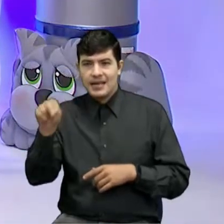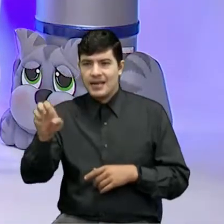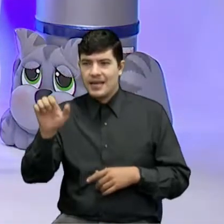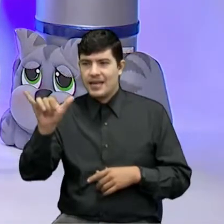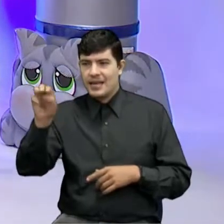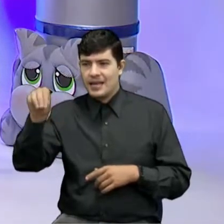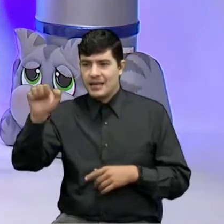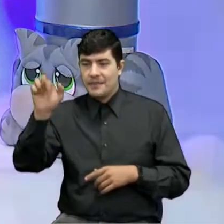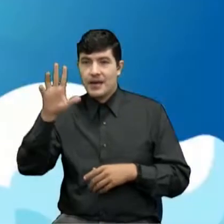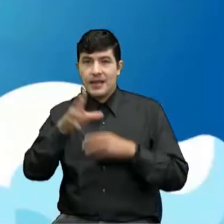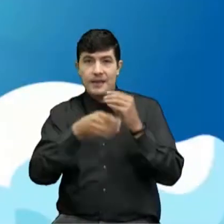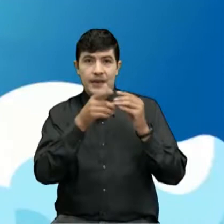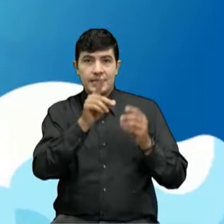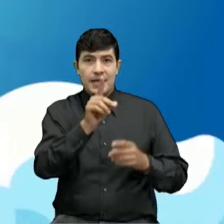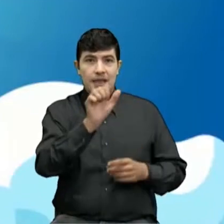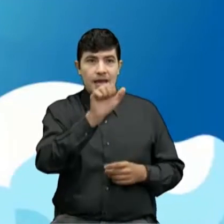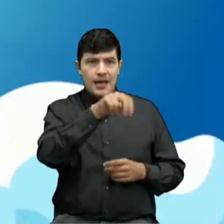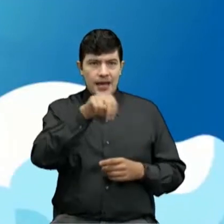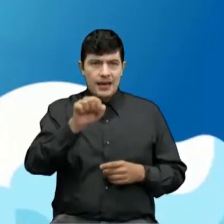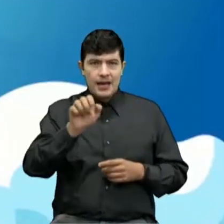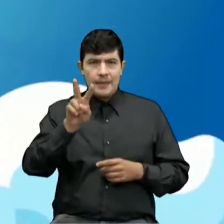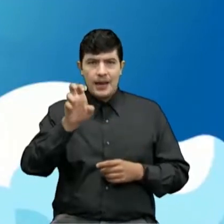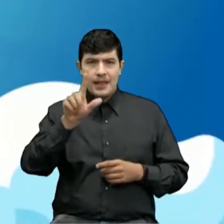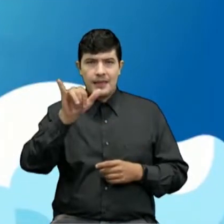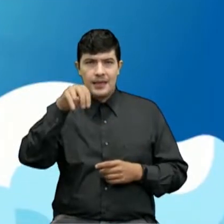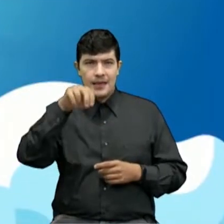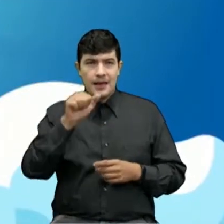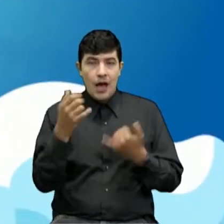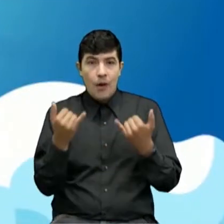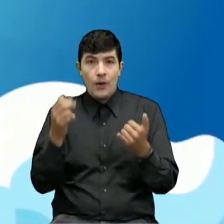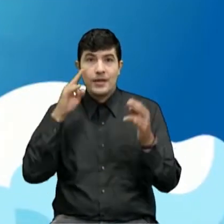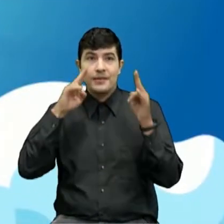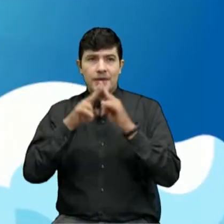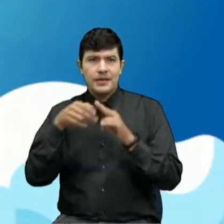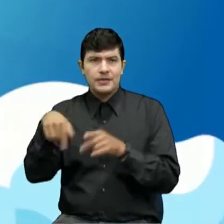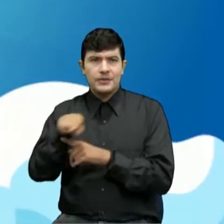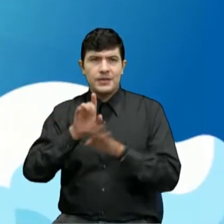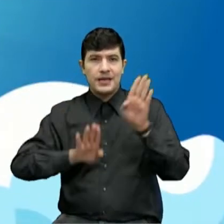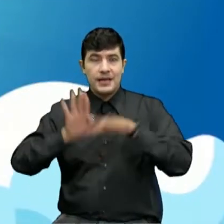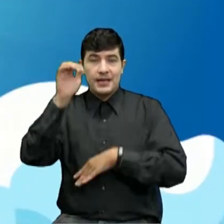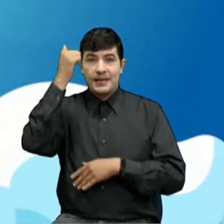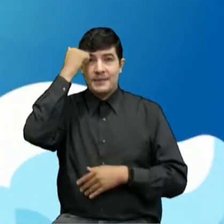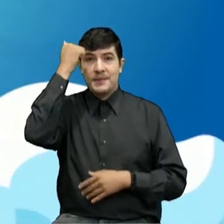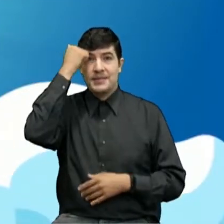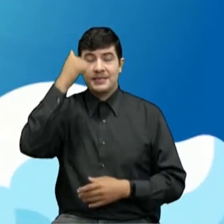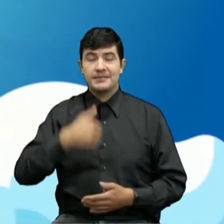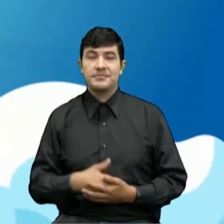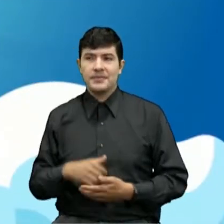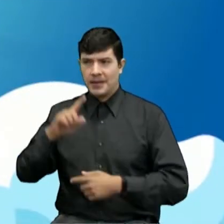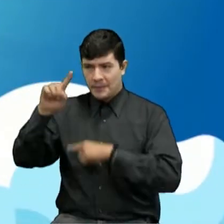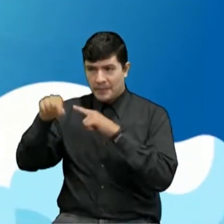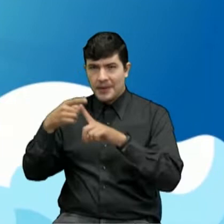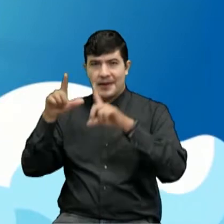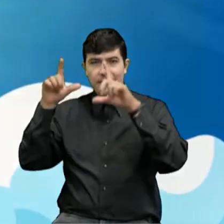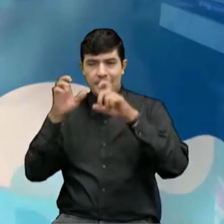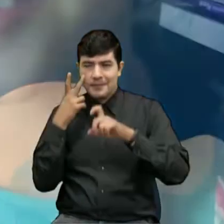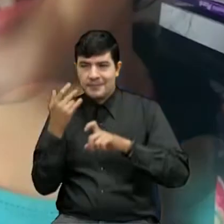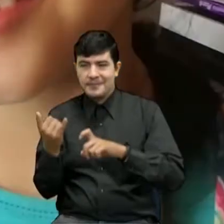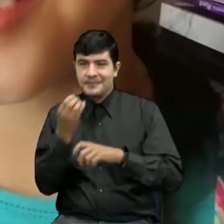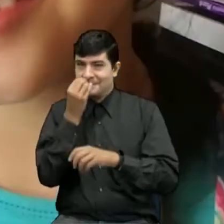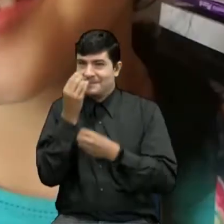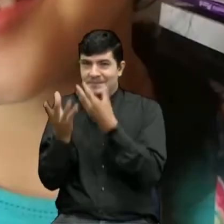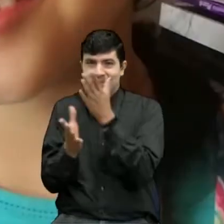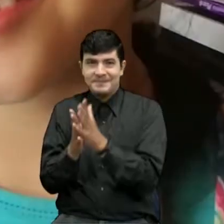Neymar y a Dana Valentina el día de hoy que se conectan con nosotros y que nos envían su fotico. Un